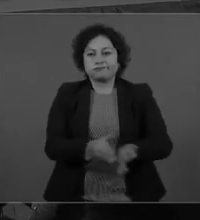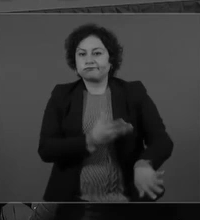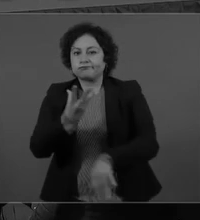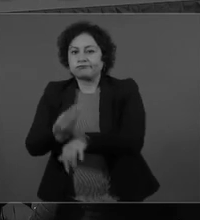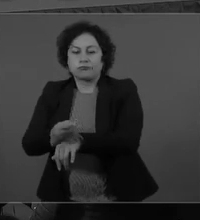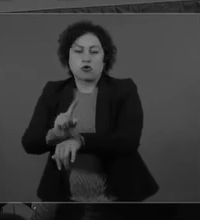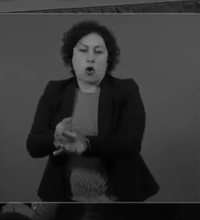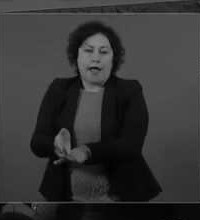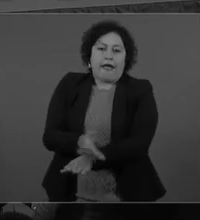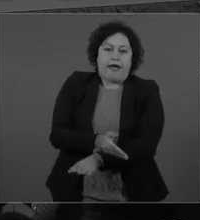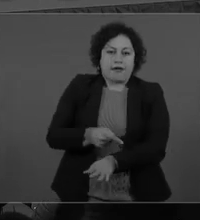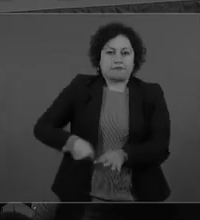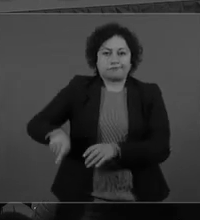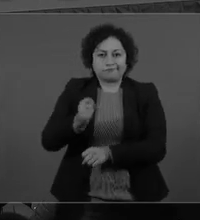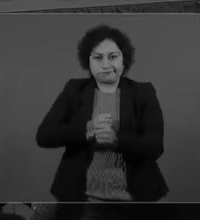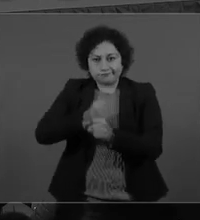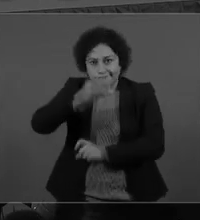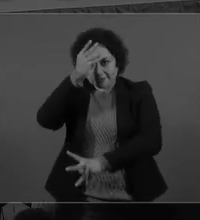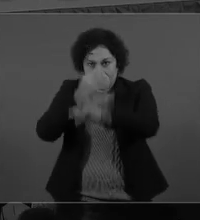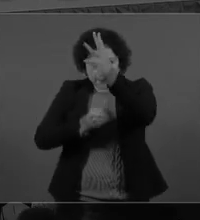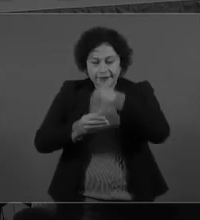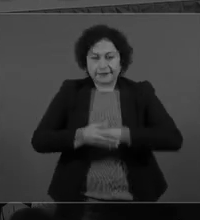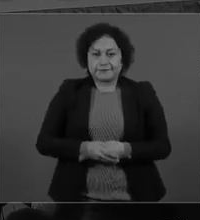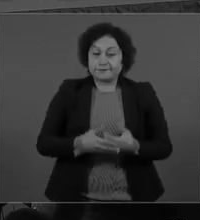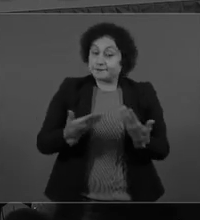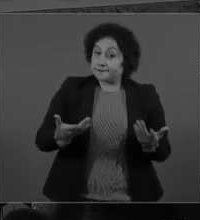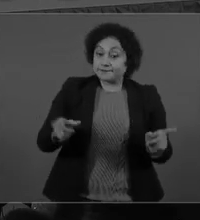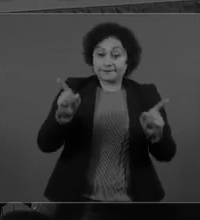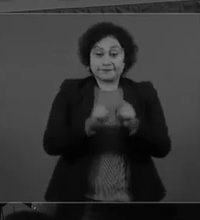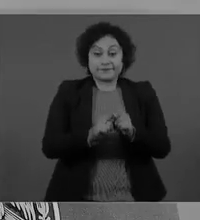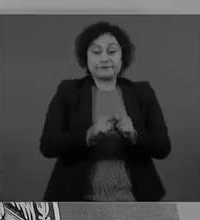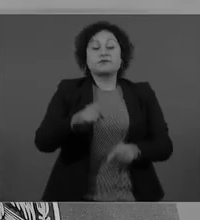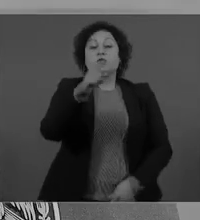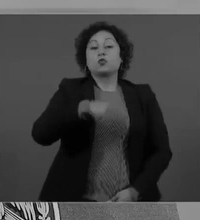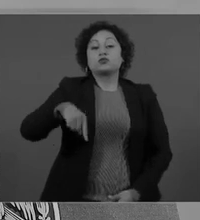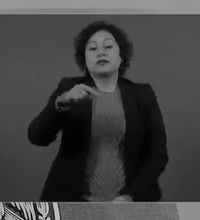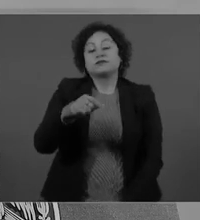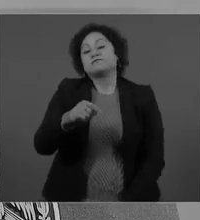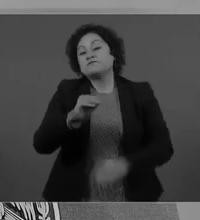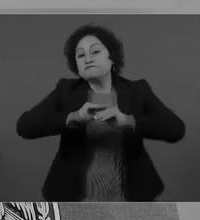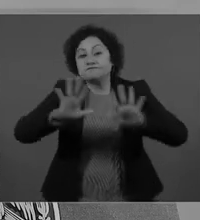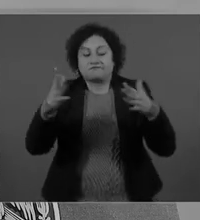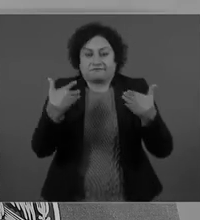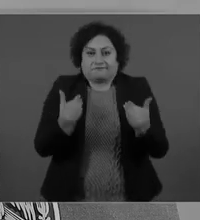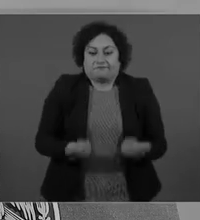Sería todo, pues esperemos que les haya sido claro y que este